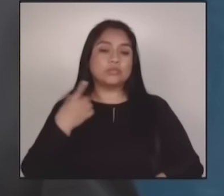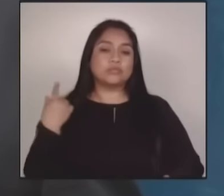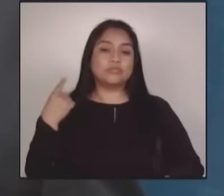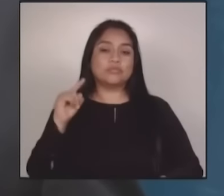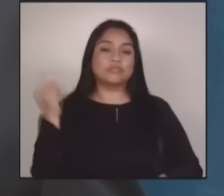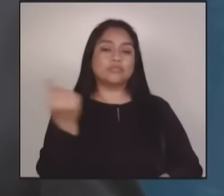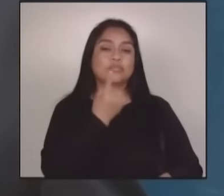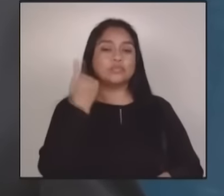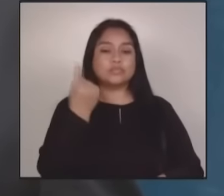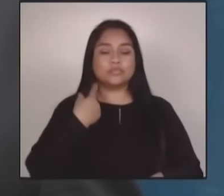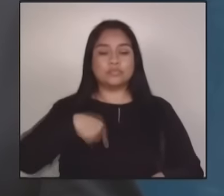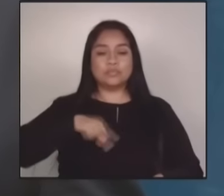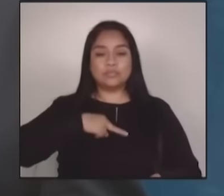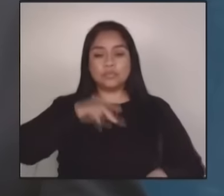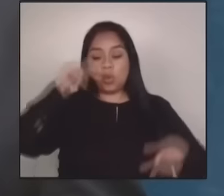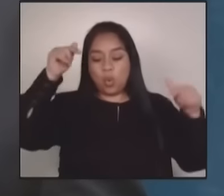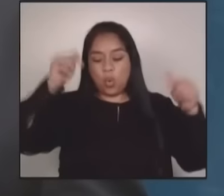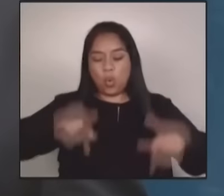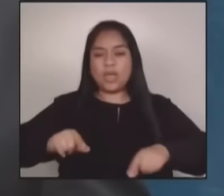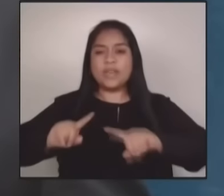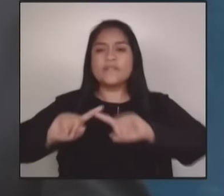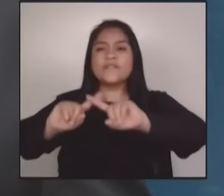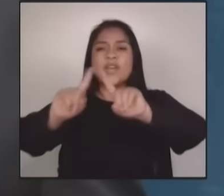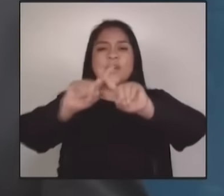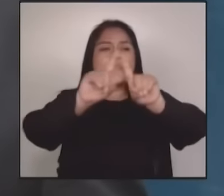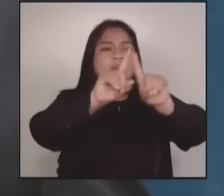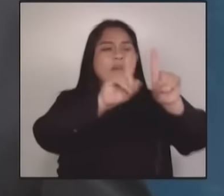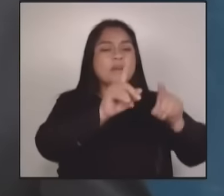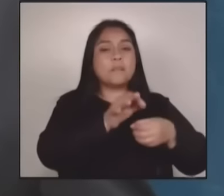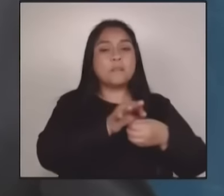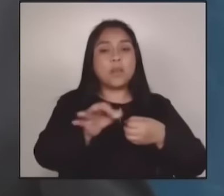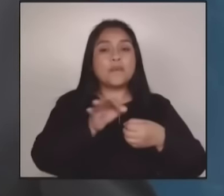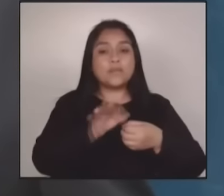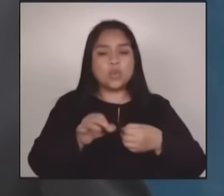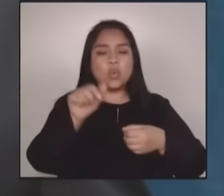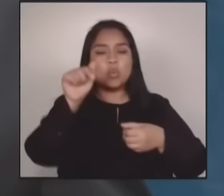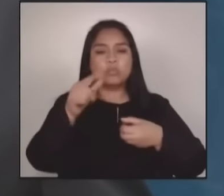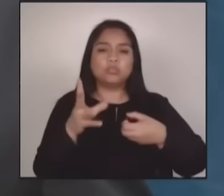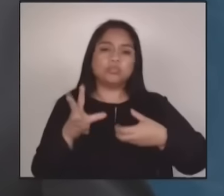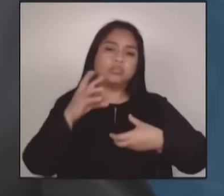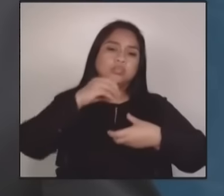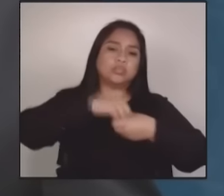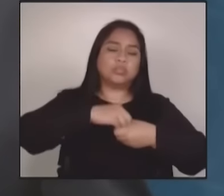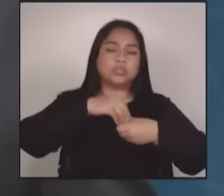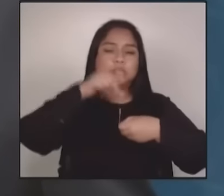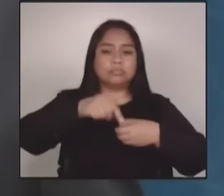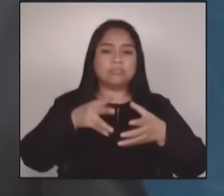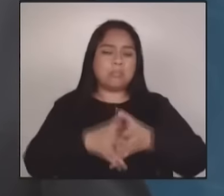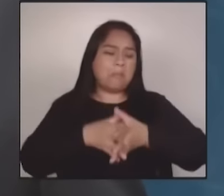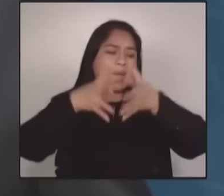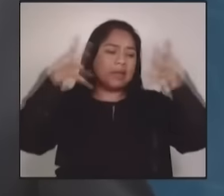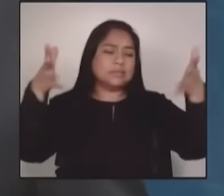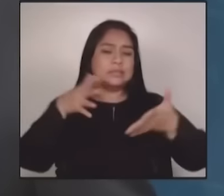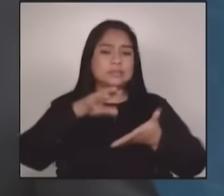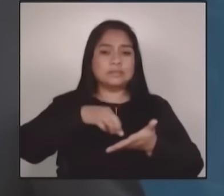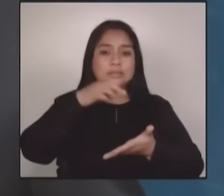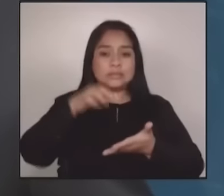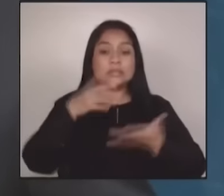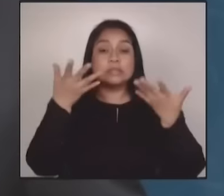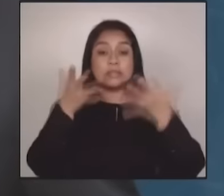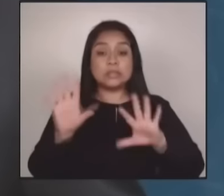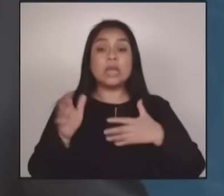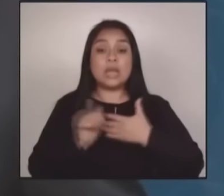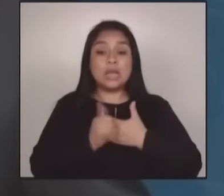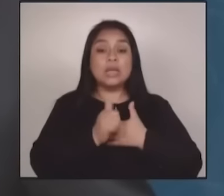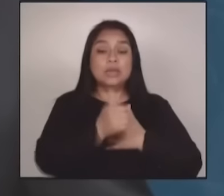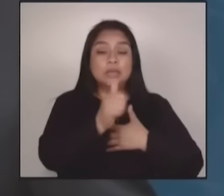Hoy, los diversos pueblos que componen nuestra gran nación han avanzado, llevando consigo